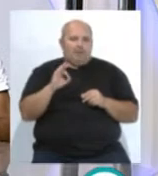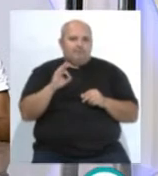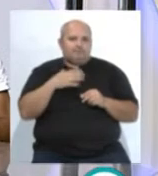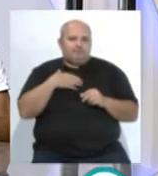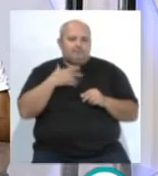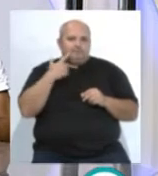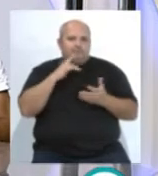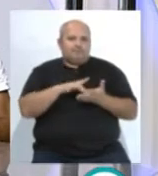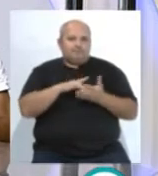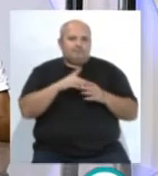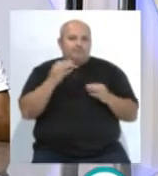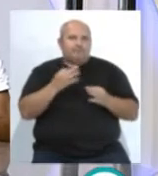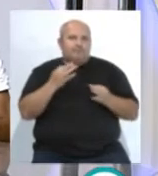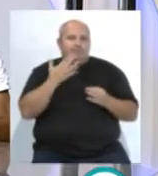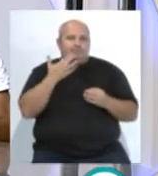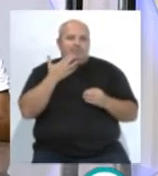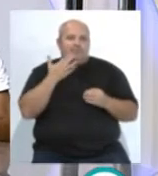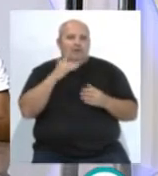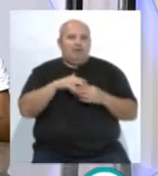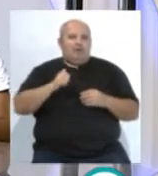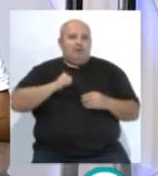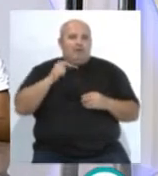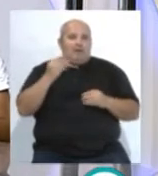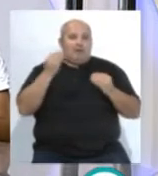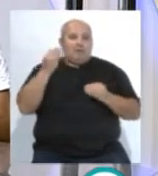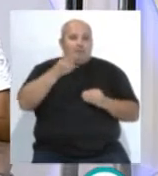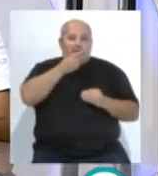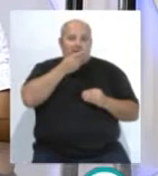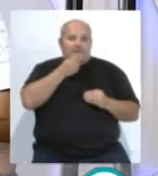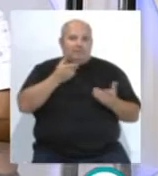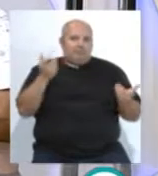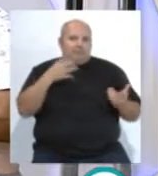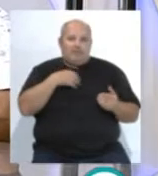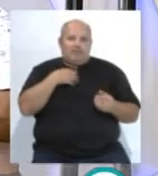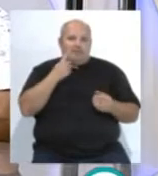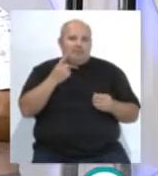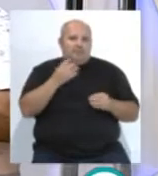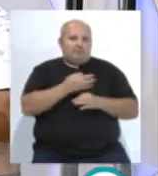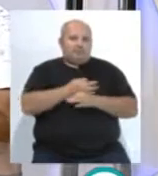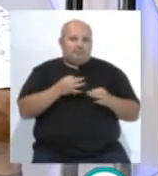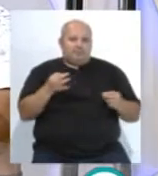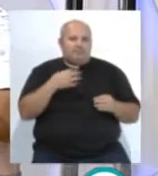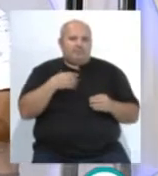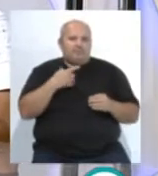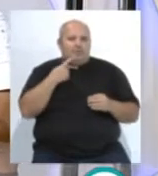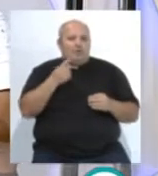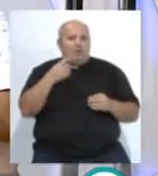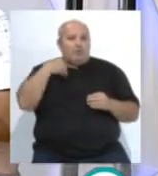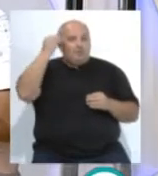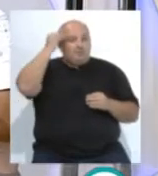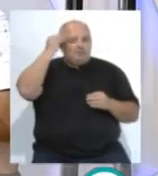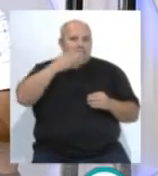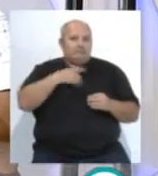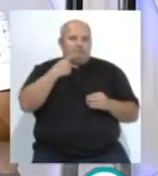de palo. Pasa que en aquella oportunidad lo hizo mal, pero lo que no puedo decir es que estaba divino. Pero ahora, yo pienso